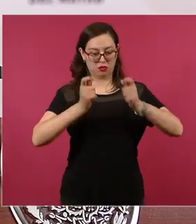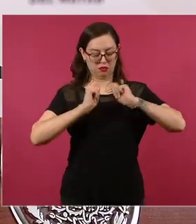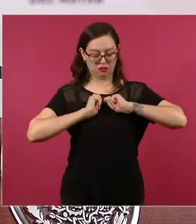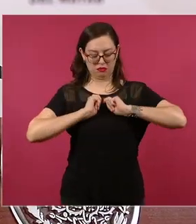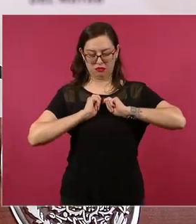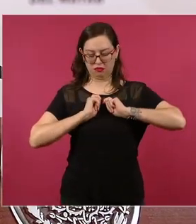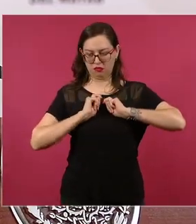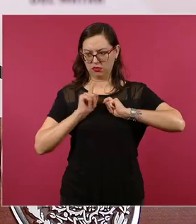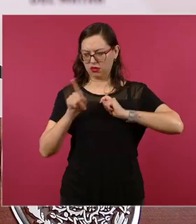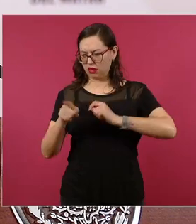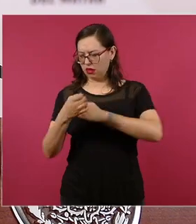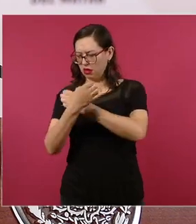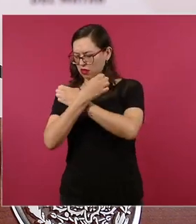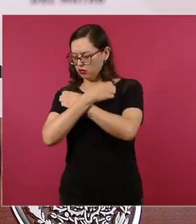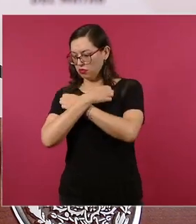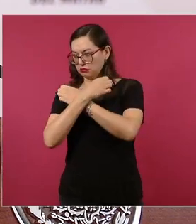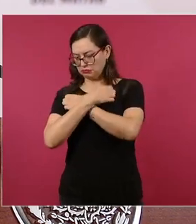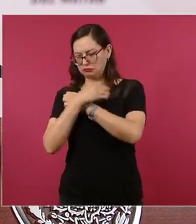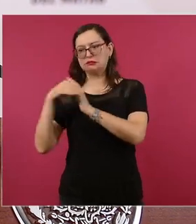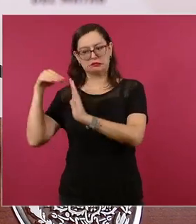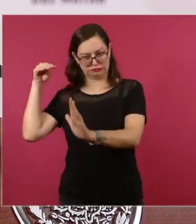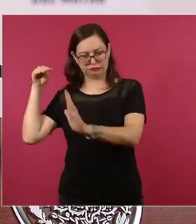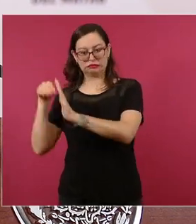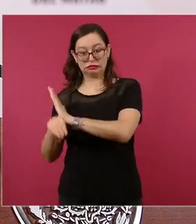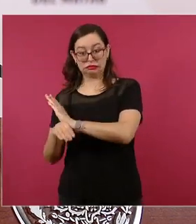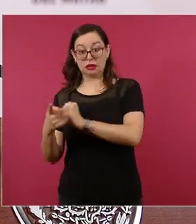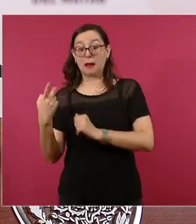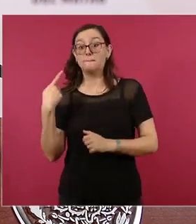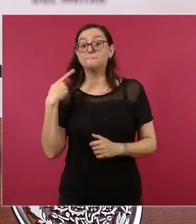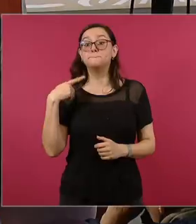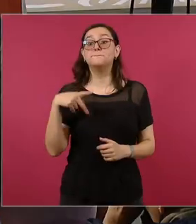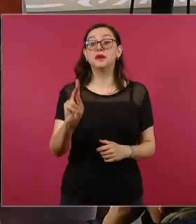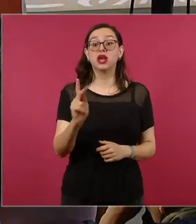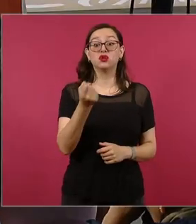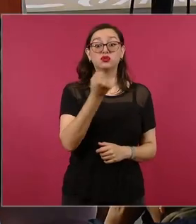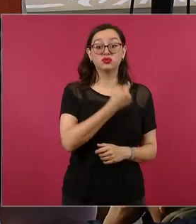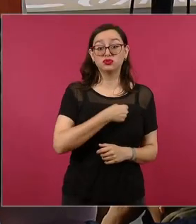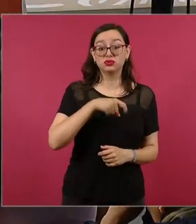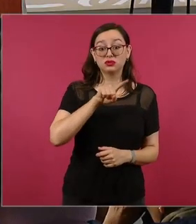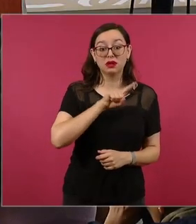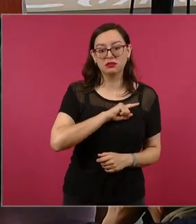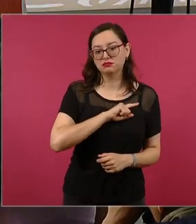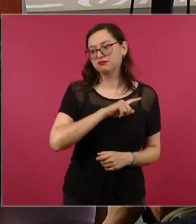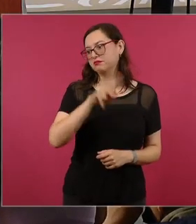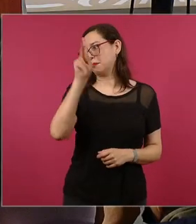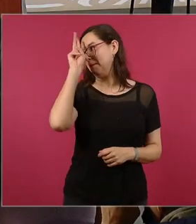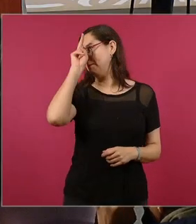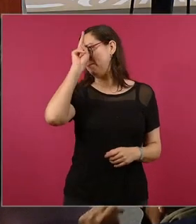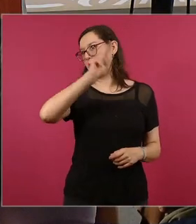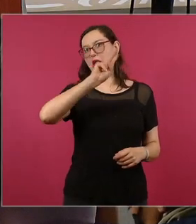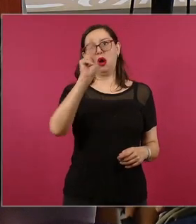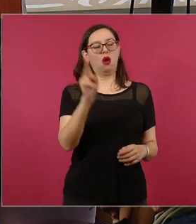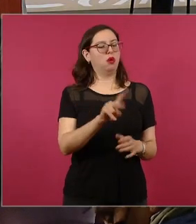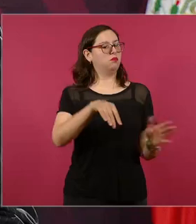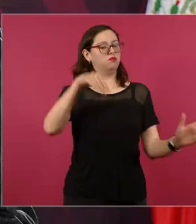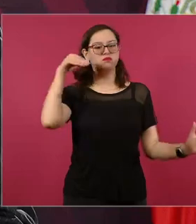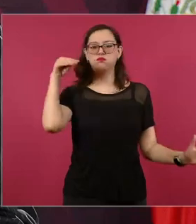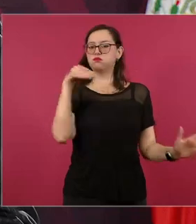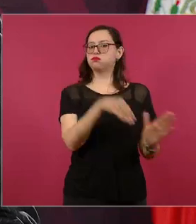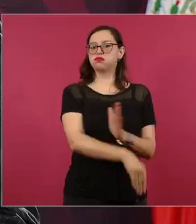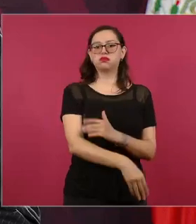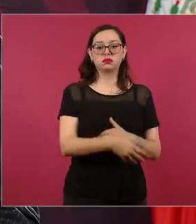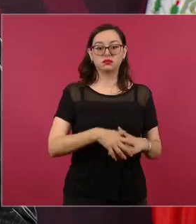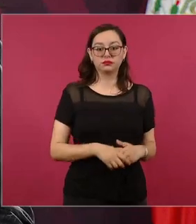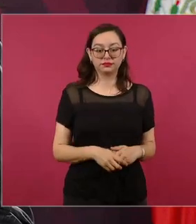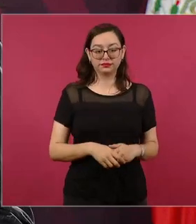¿Ya ven cuánto se habló de la educación y del atraso en la educación y de las mal